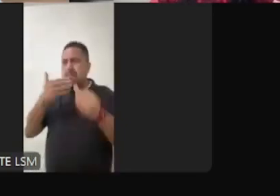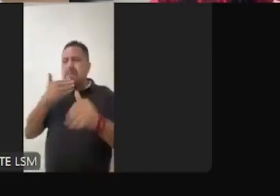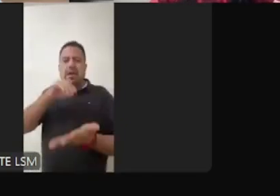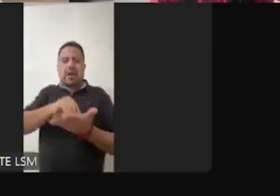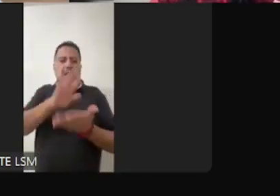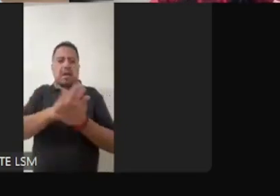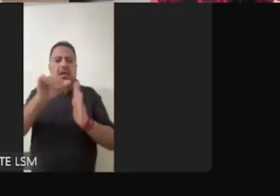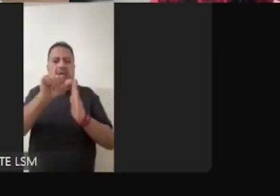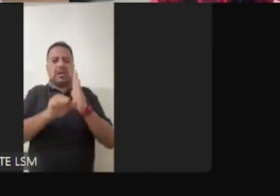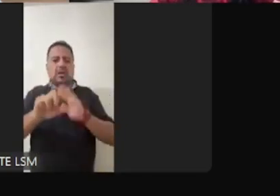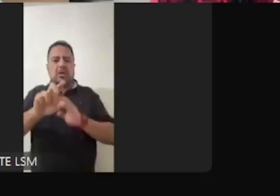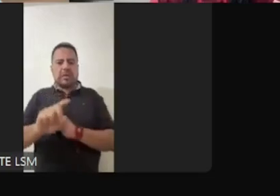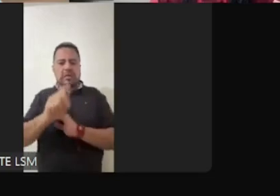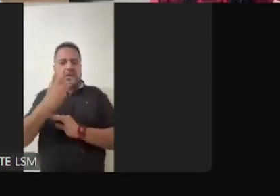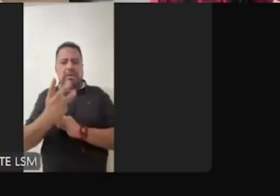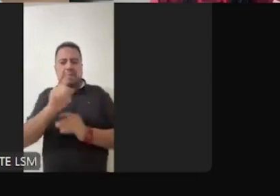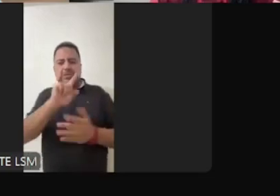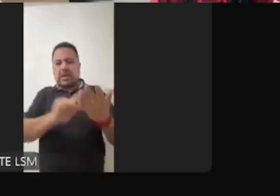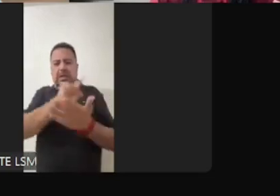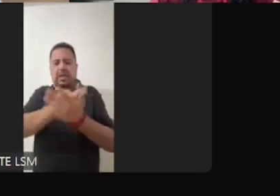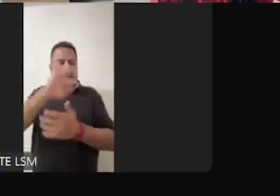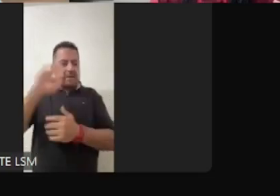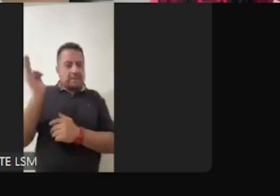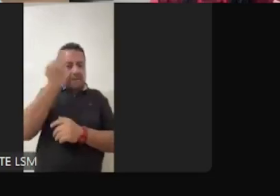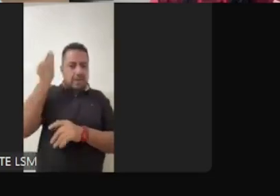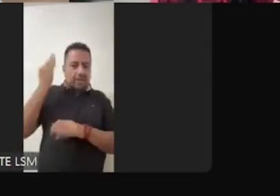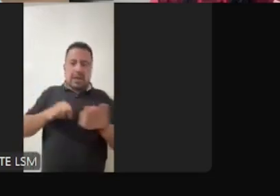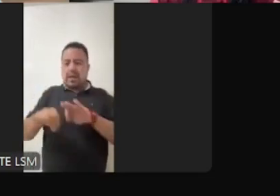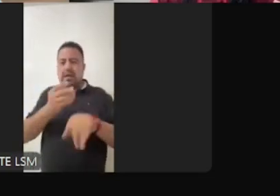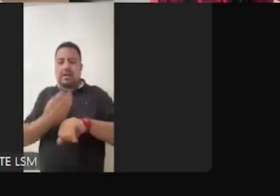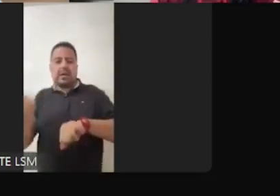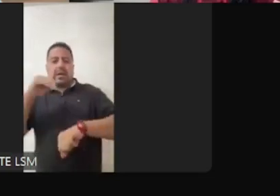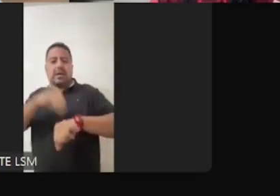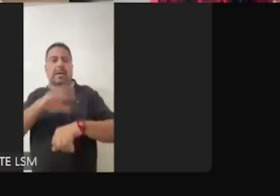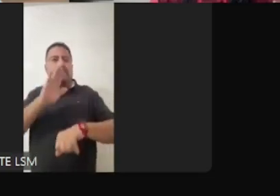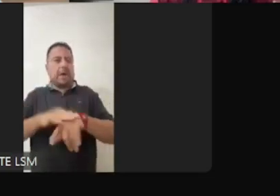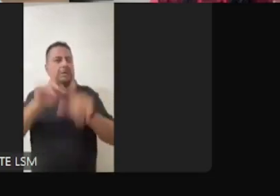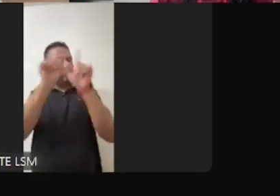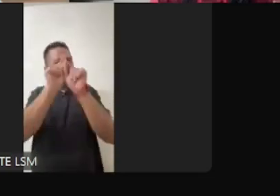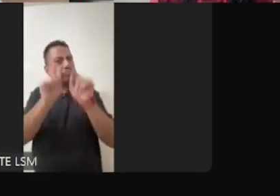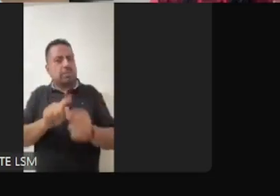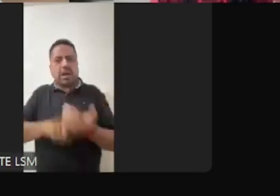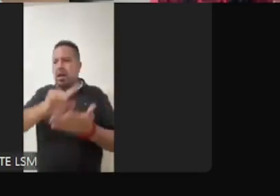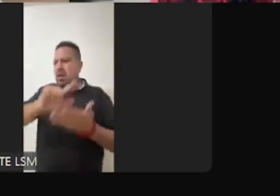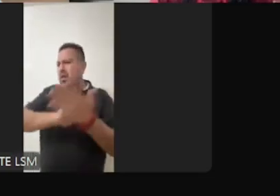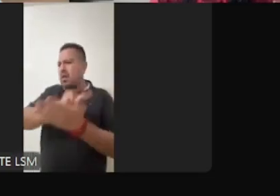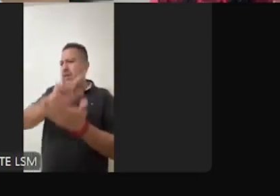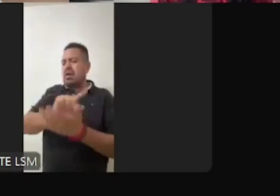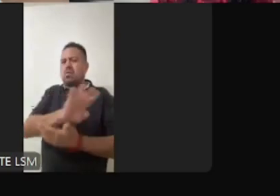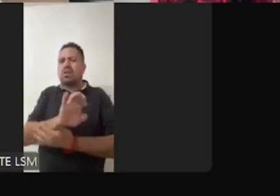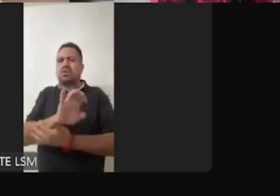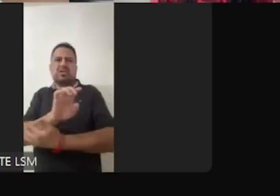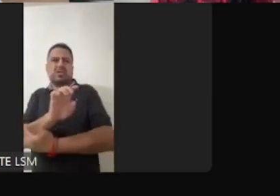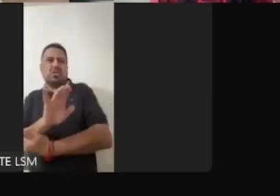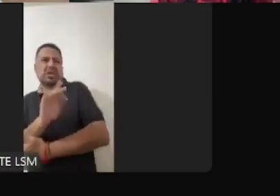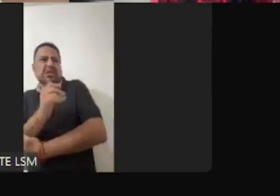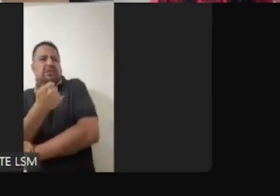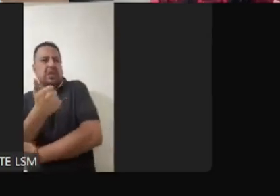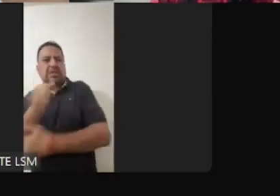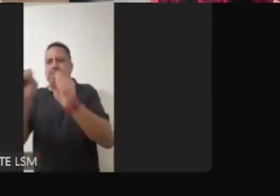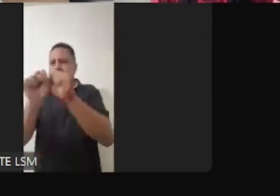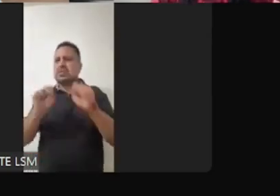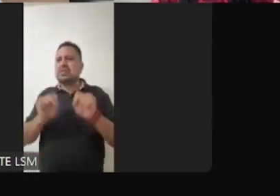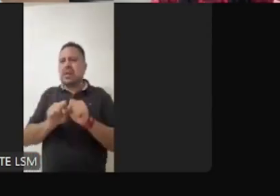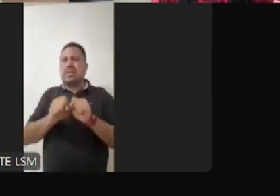artículo 33 de la Ley Federal del Trabajo aplicada de manera supletoria a la ley número 456 del sistema de